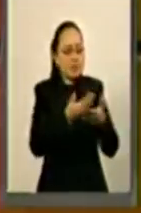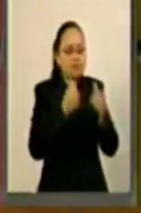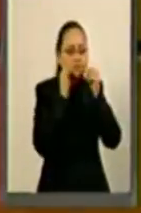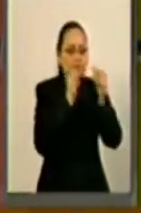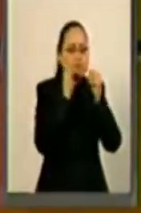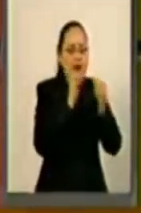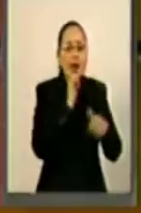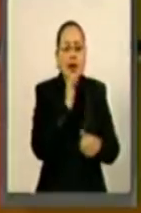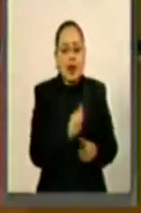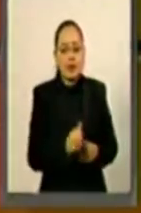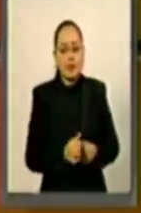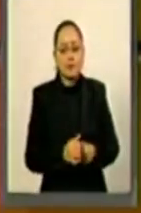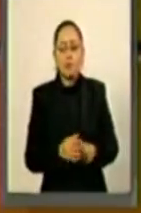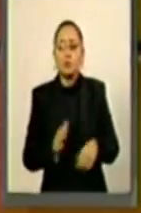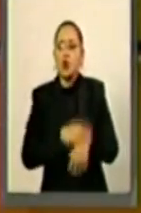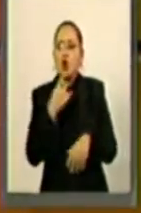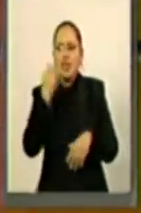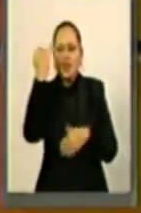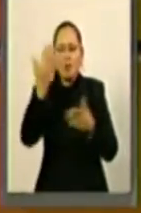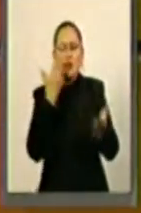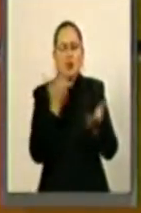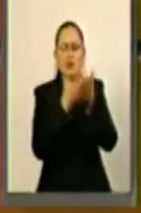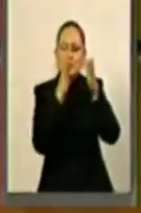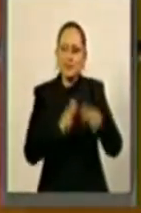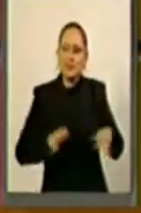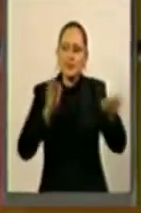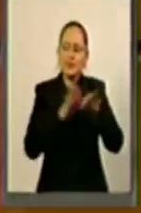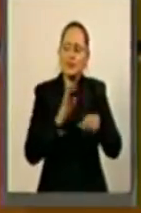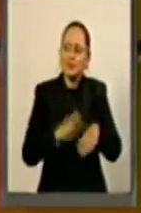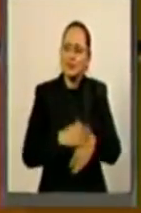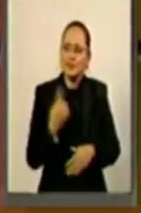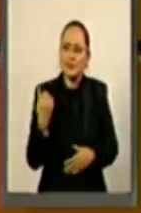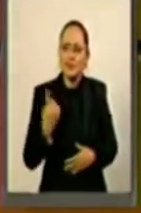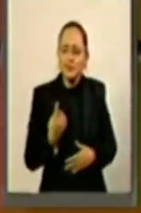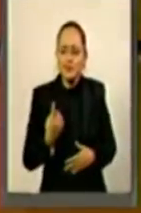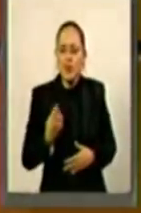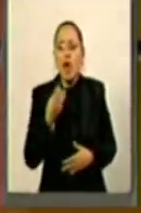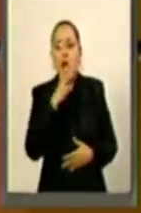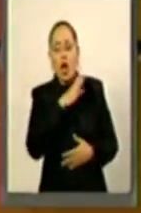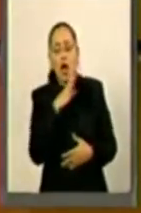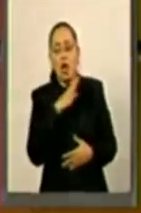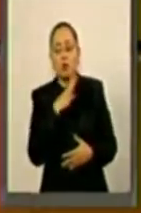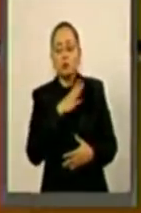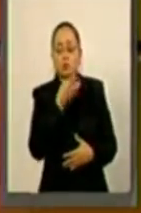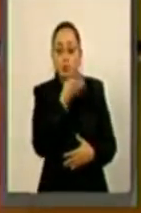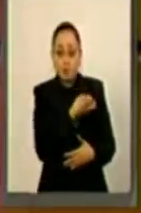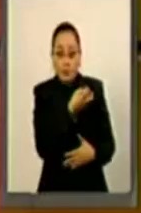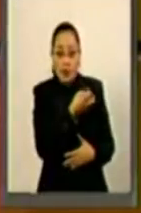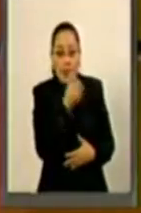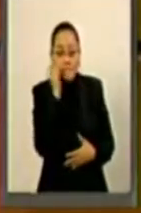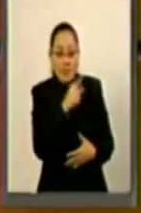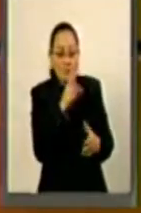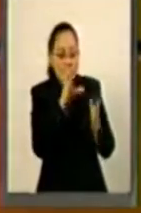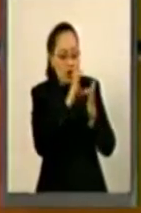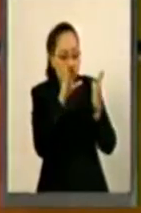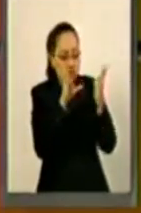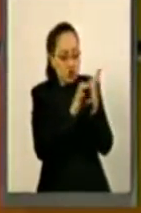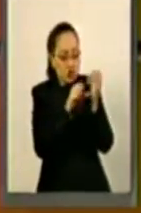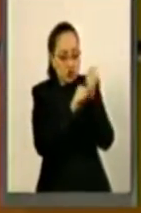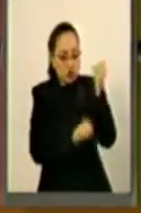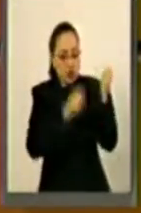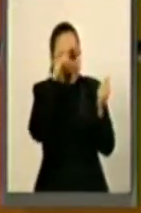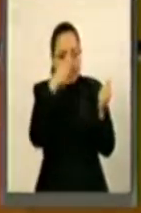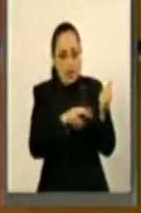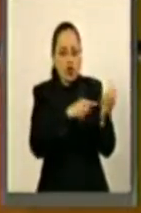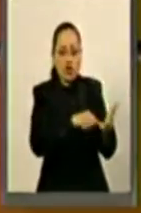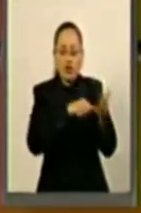Lo relevante de la iniciativa tiene que ver con el hecho, pues, de que la misma Constitución establece que todas